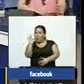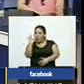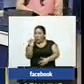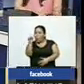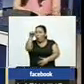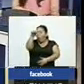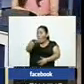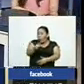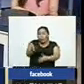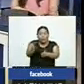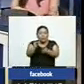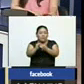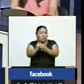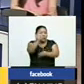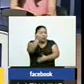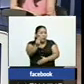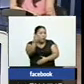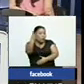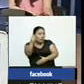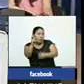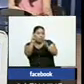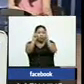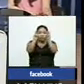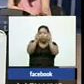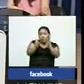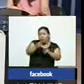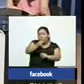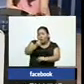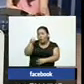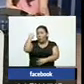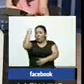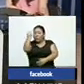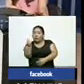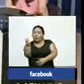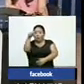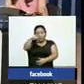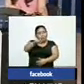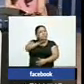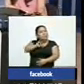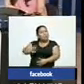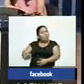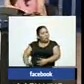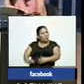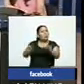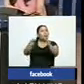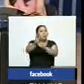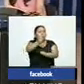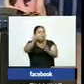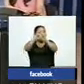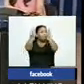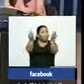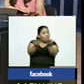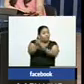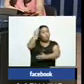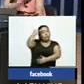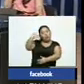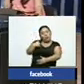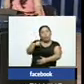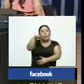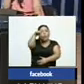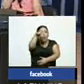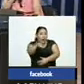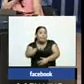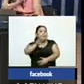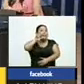Como todos los días, las noticias más importantes que se han generado aquí en El Salvador y también a nivel internacional. Así es, este 3